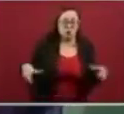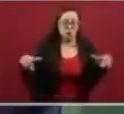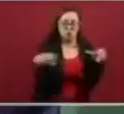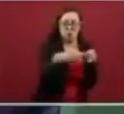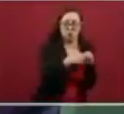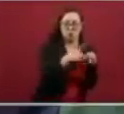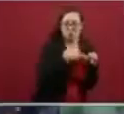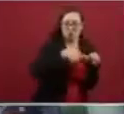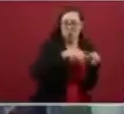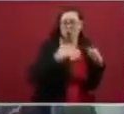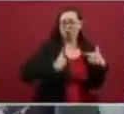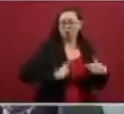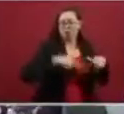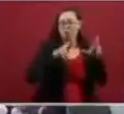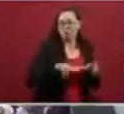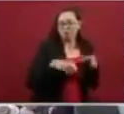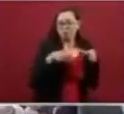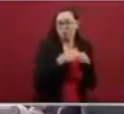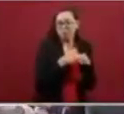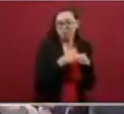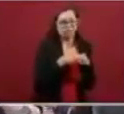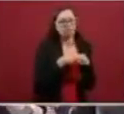una minoría.